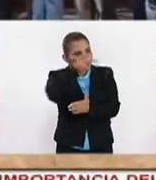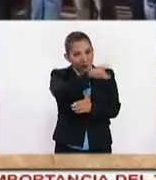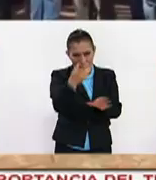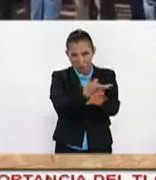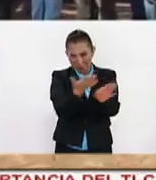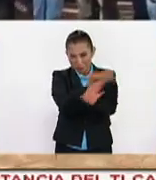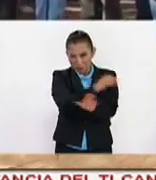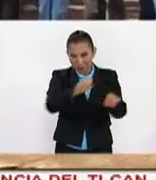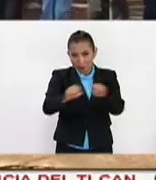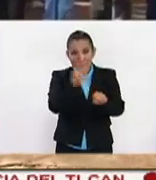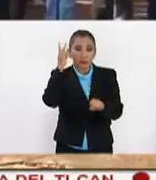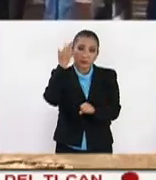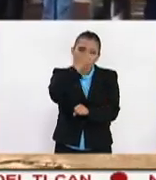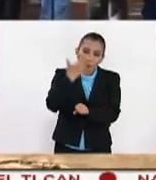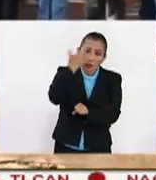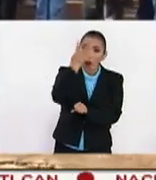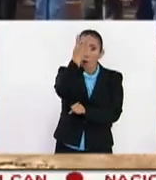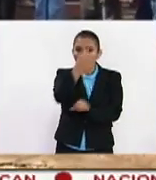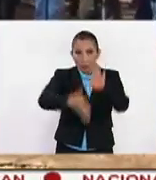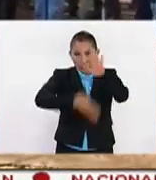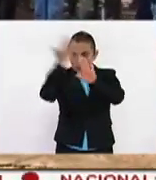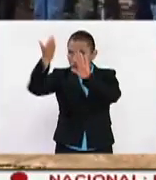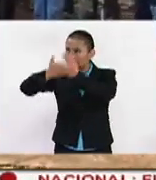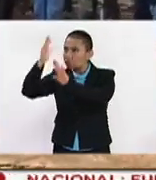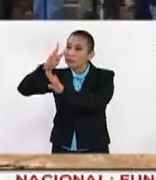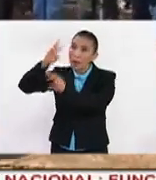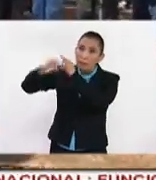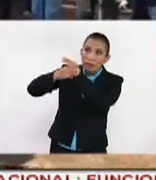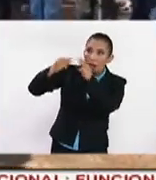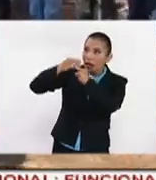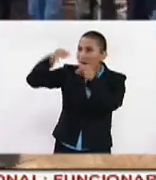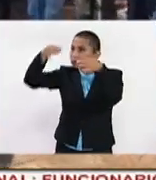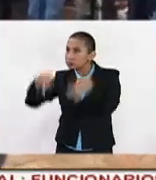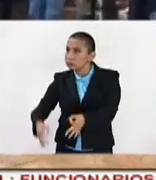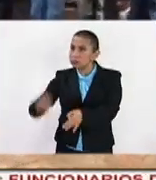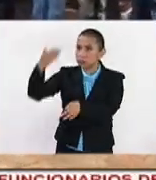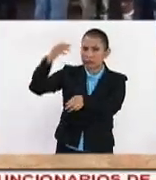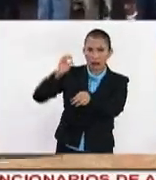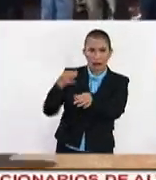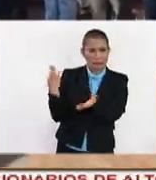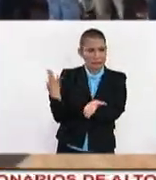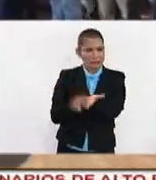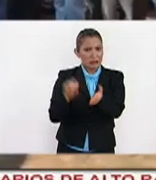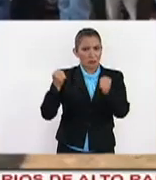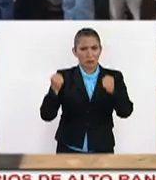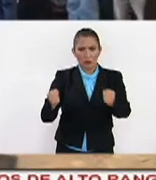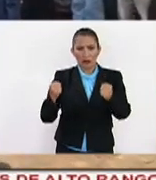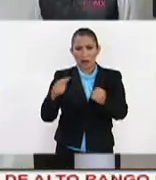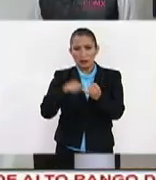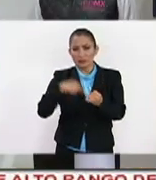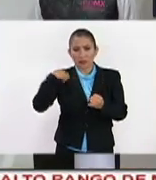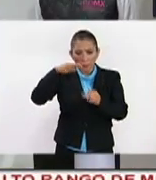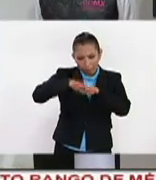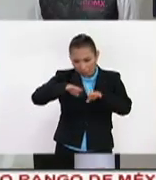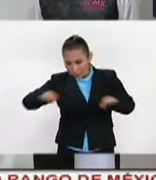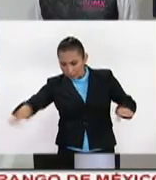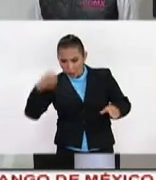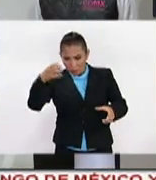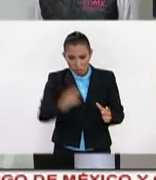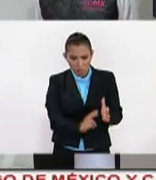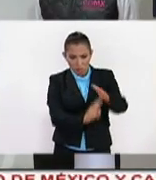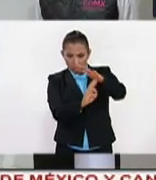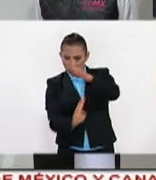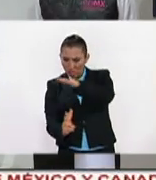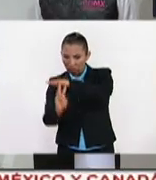el terremoto, se supervisaron 4 construcciones donde el material utilizado es concreto, Se hizo mecánica de suelos y se colocó un armado de